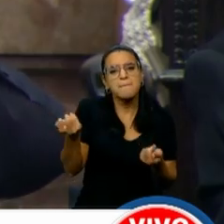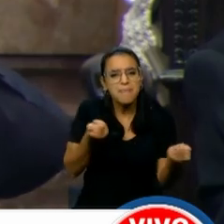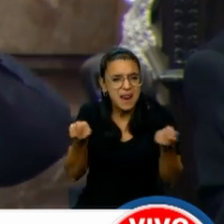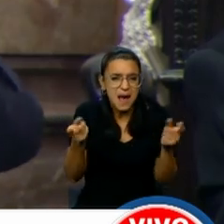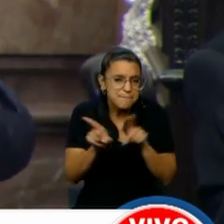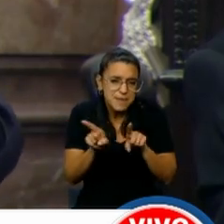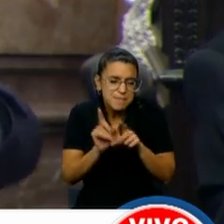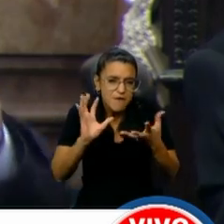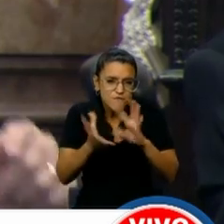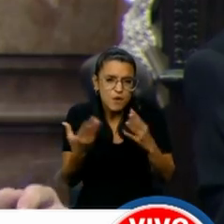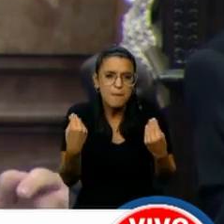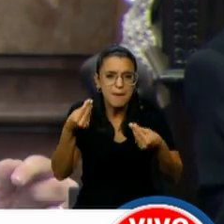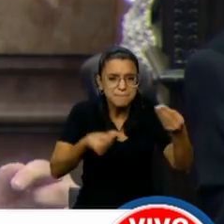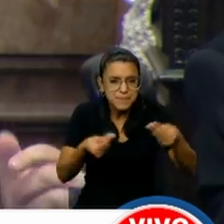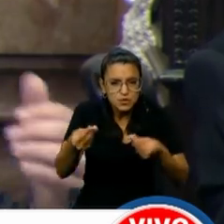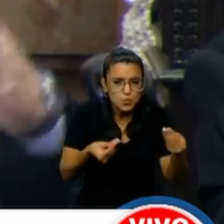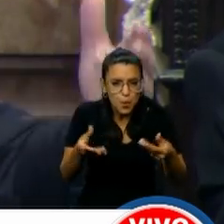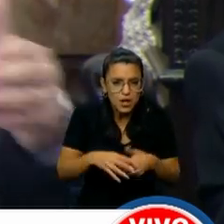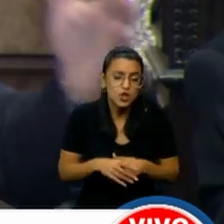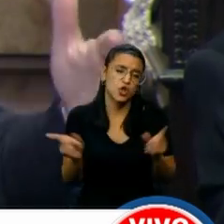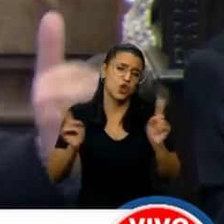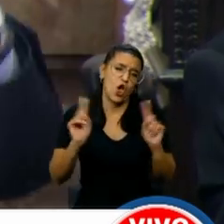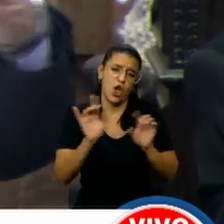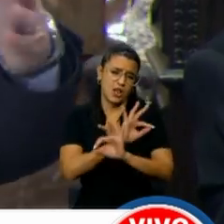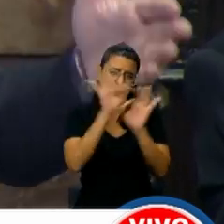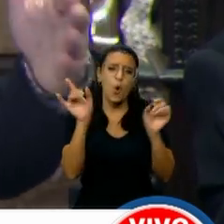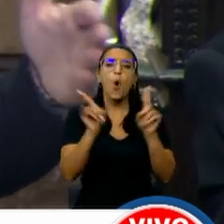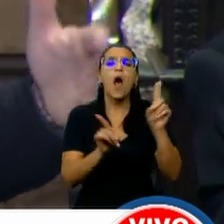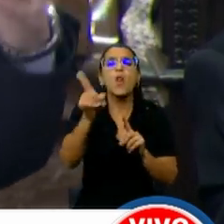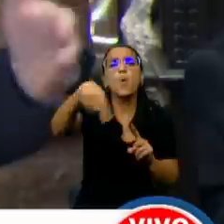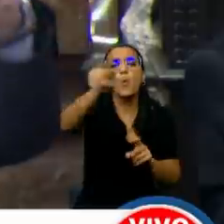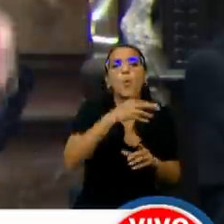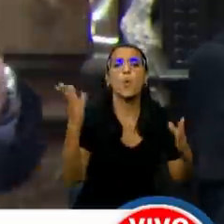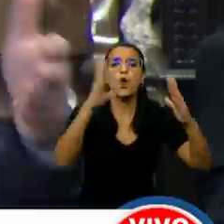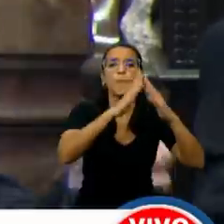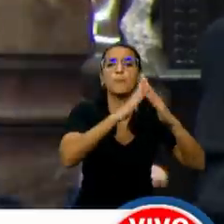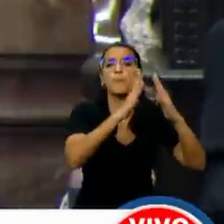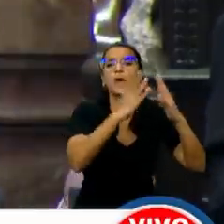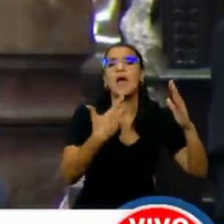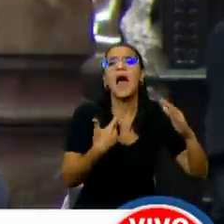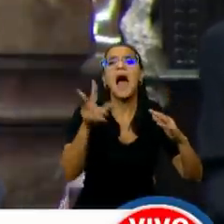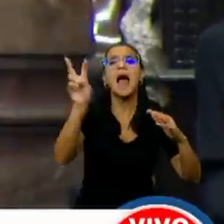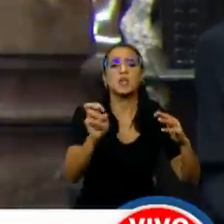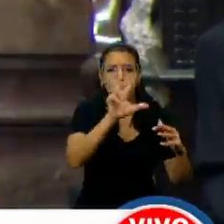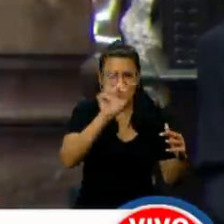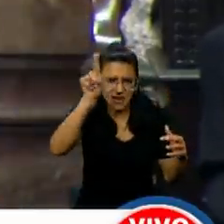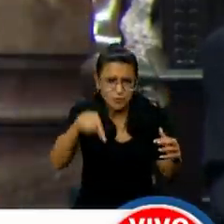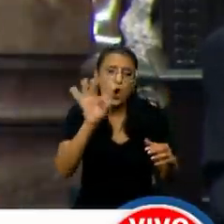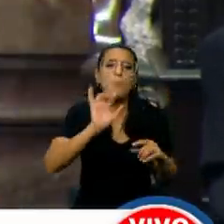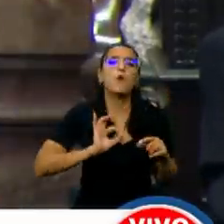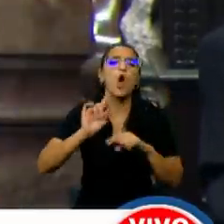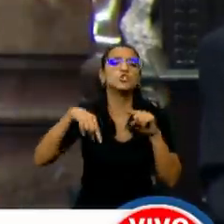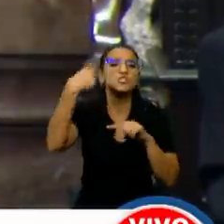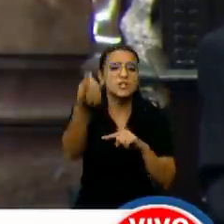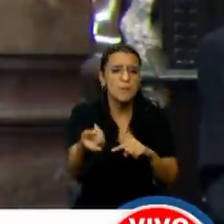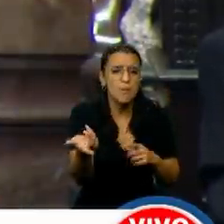para tratar el presupuesto no ninguno algunos que tienen la propiedad no quiero el 30 por ciento este año o el año que viene va a